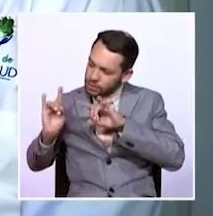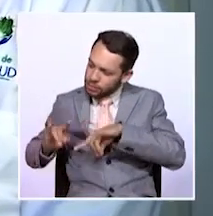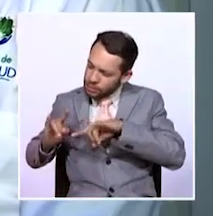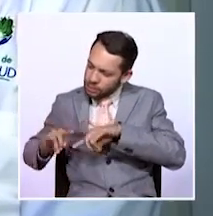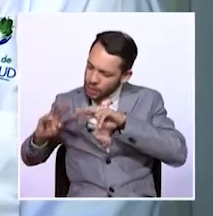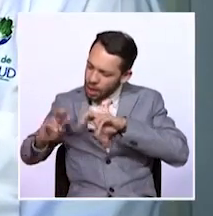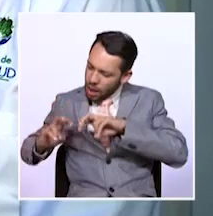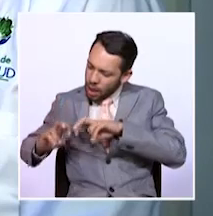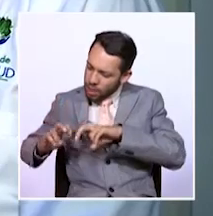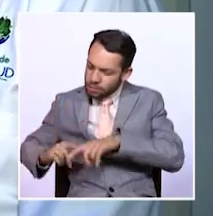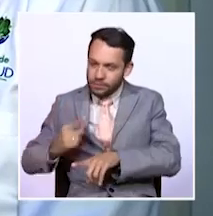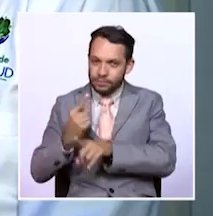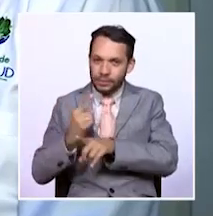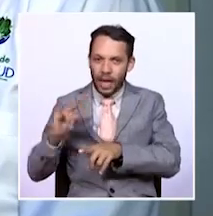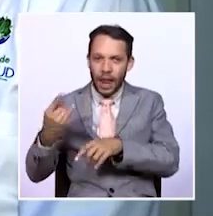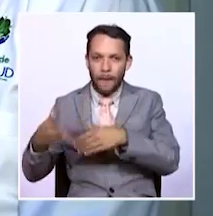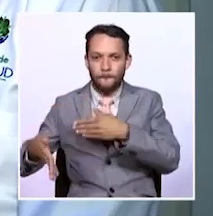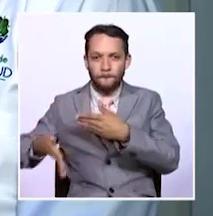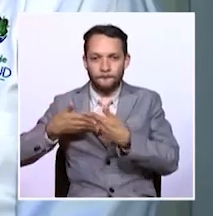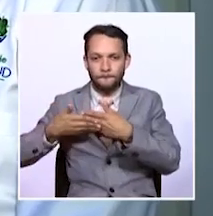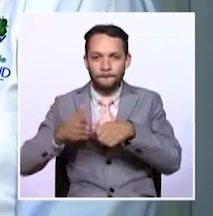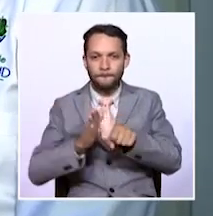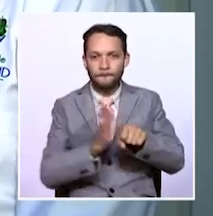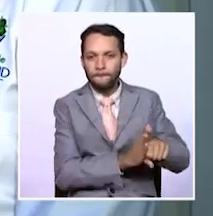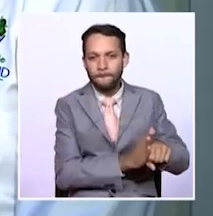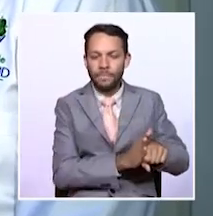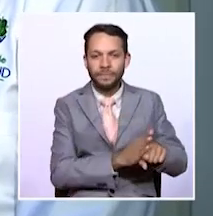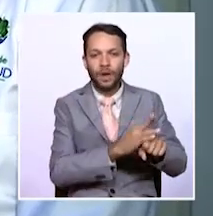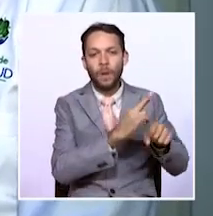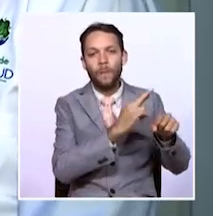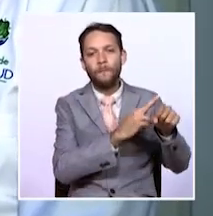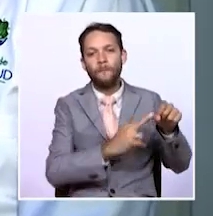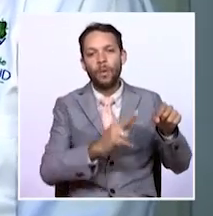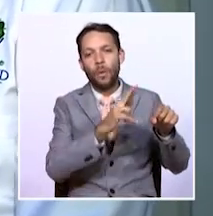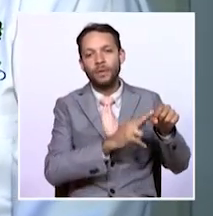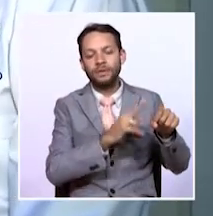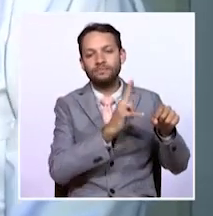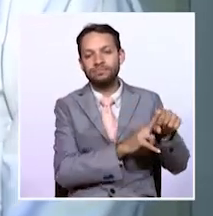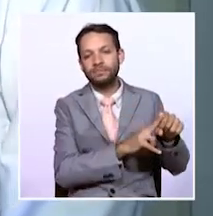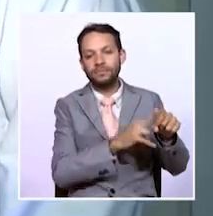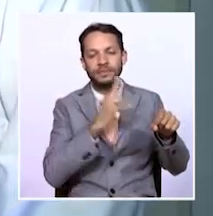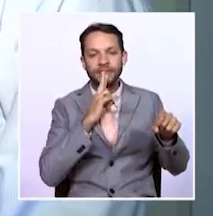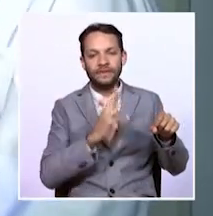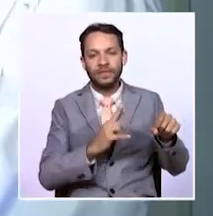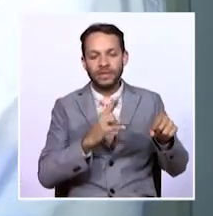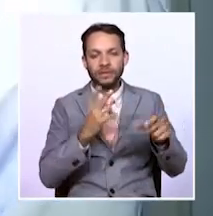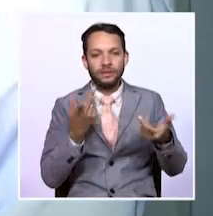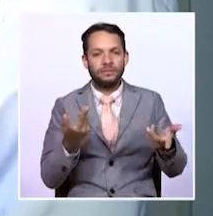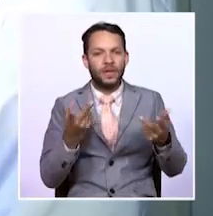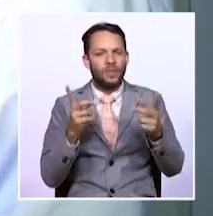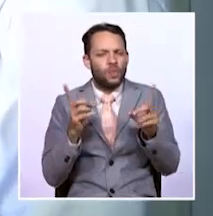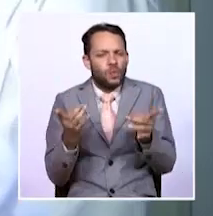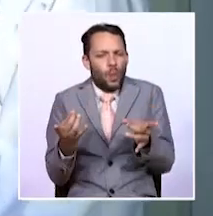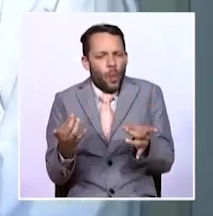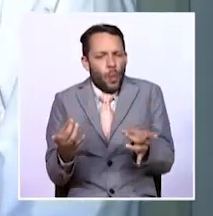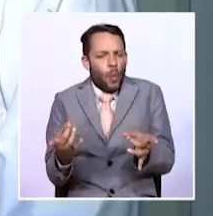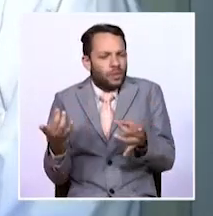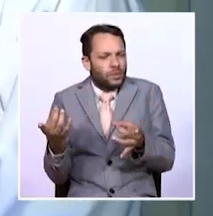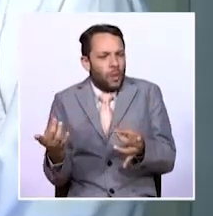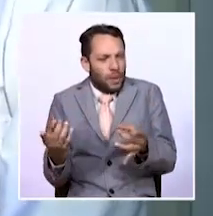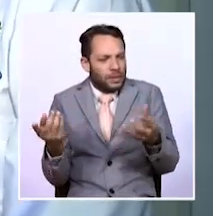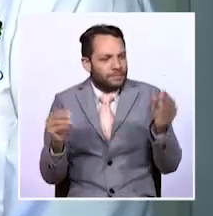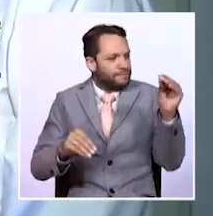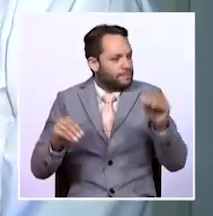del uréter, pero que está obstruyendo el drenaje normal del riñón. En estos casos es un dolor muy franco, muy agudo, que por clínica de pronto